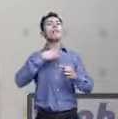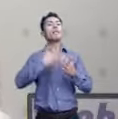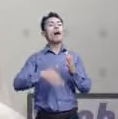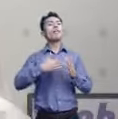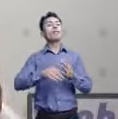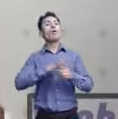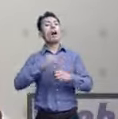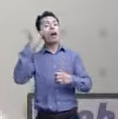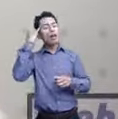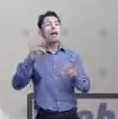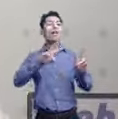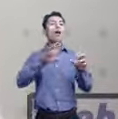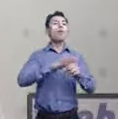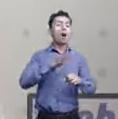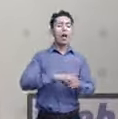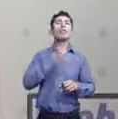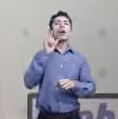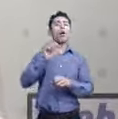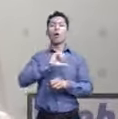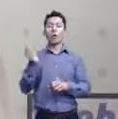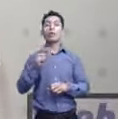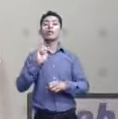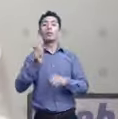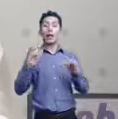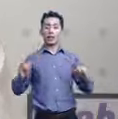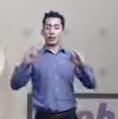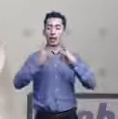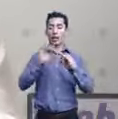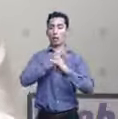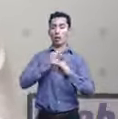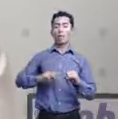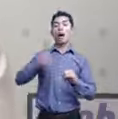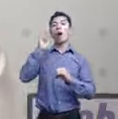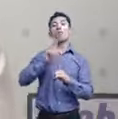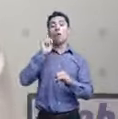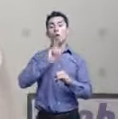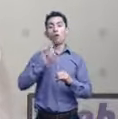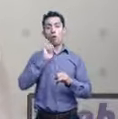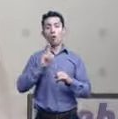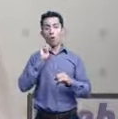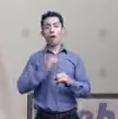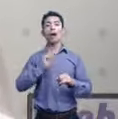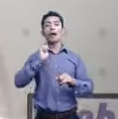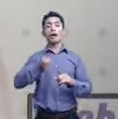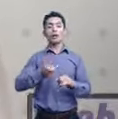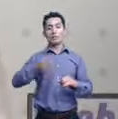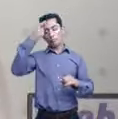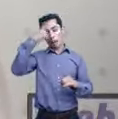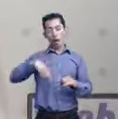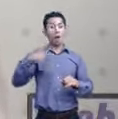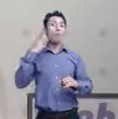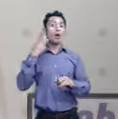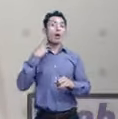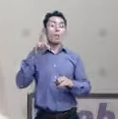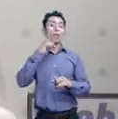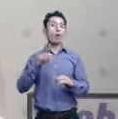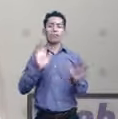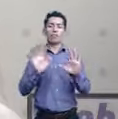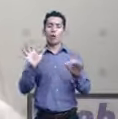necesite, cuál es el tema. Y también otro punto, la instancia de la mujer no puede ser el espacio para hacer política